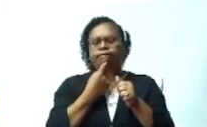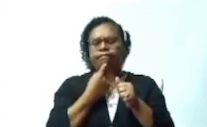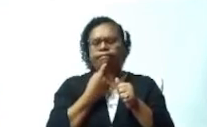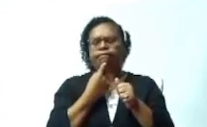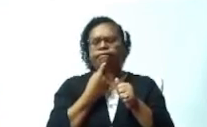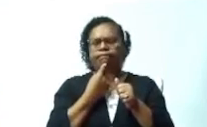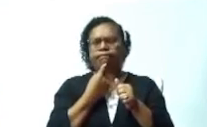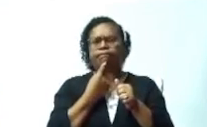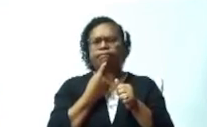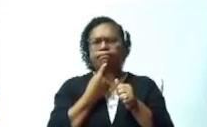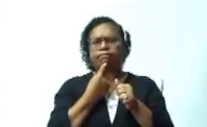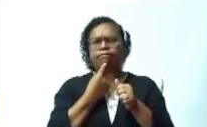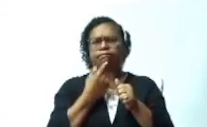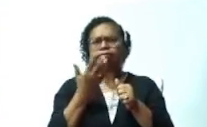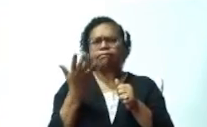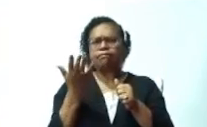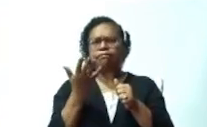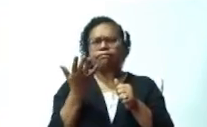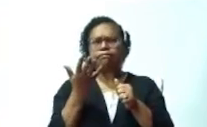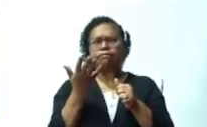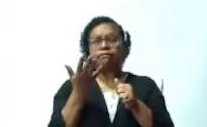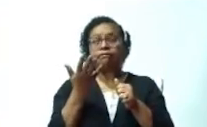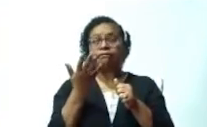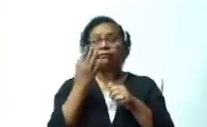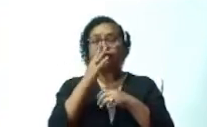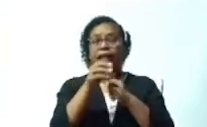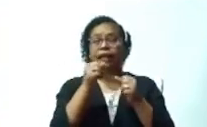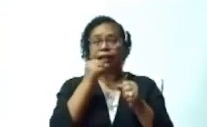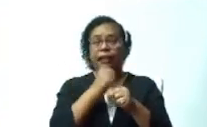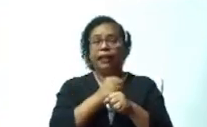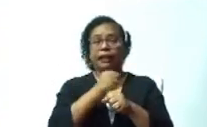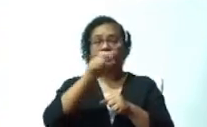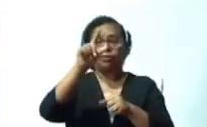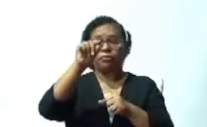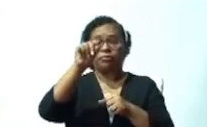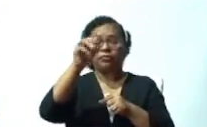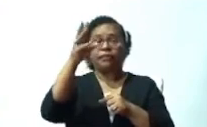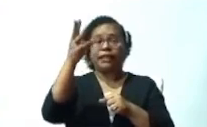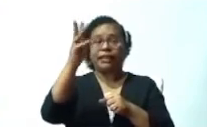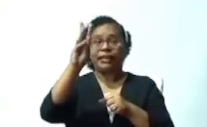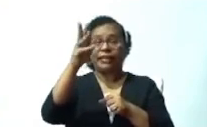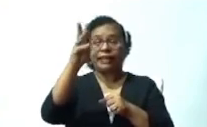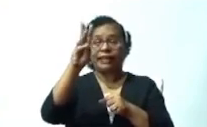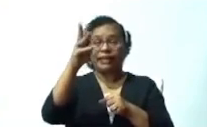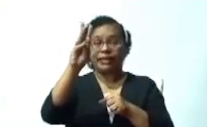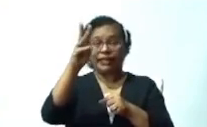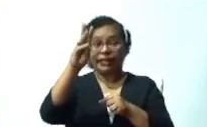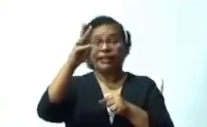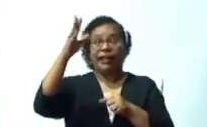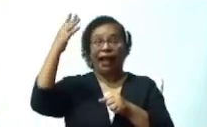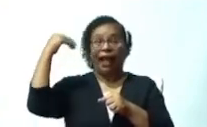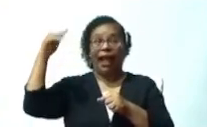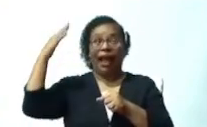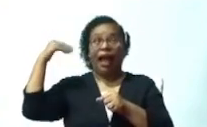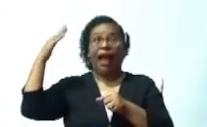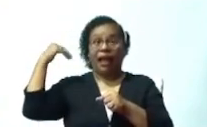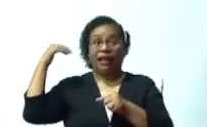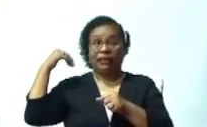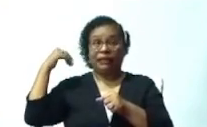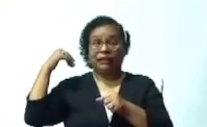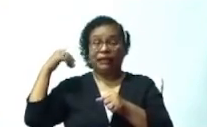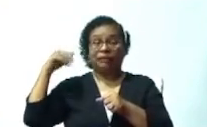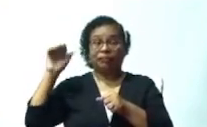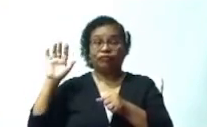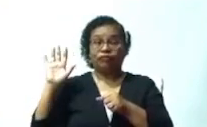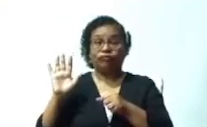aquel periodo postelectoral del año 2016, cuando vinimos aquí a tomar